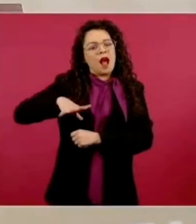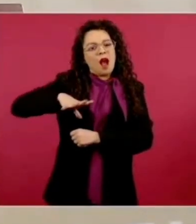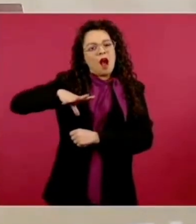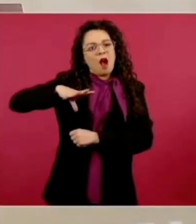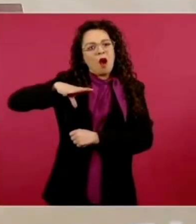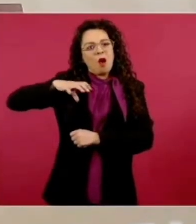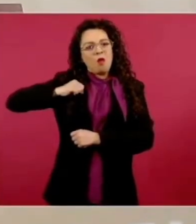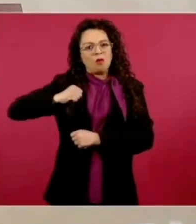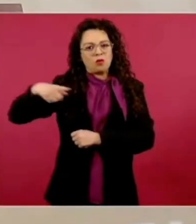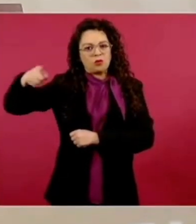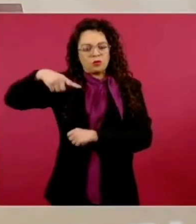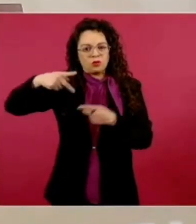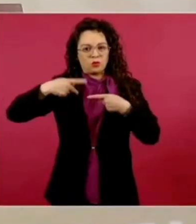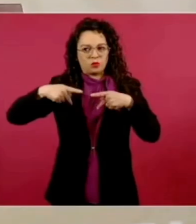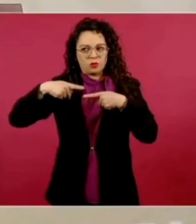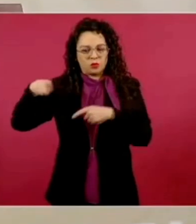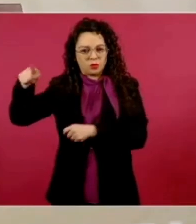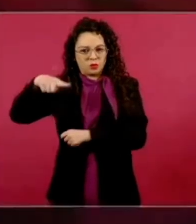descarada,